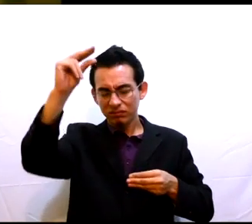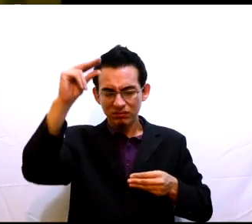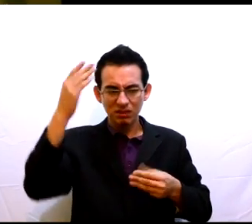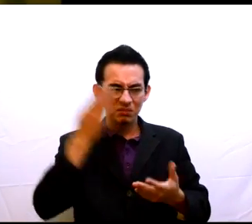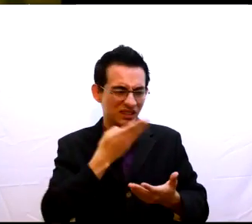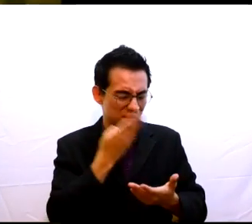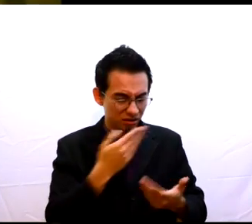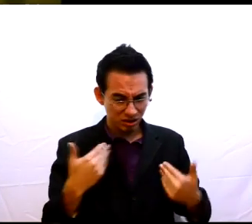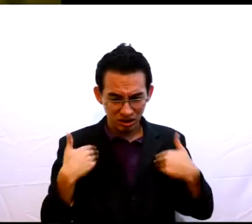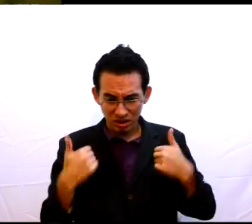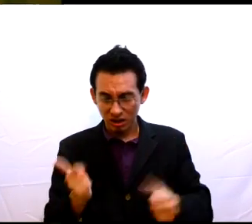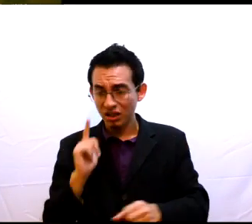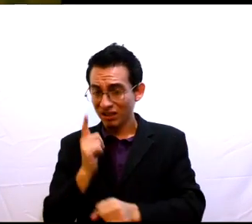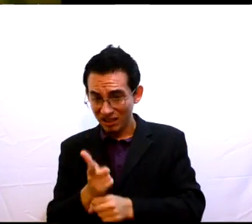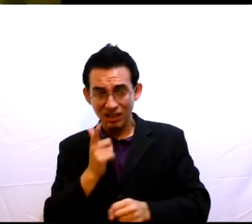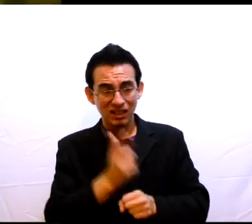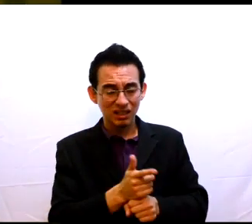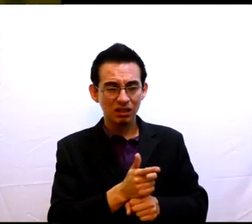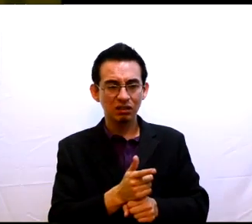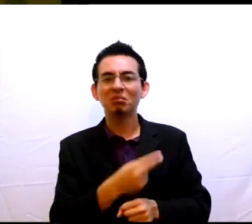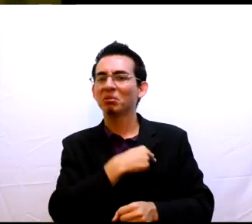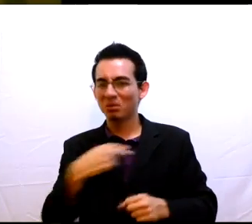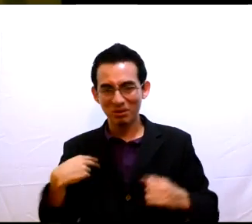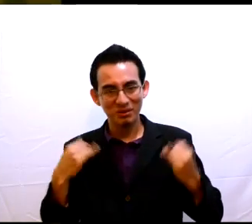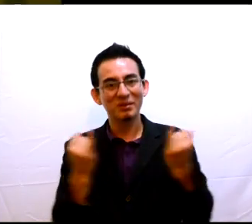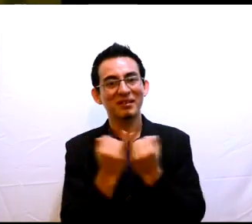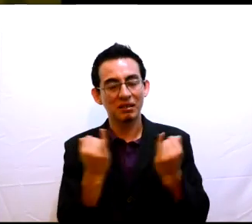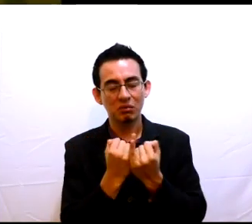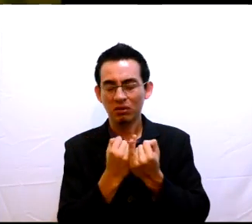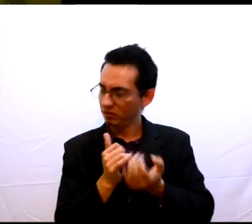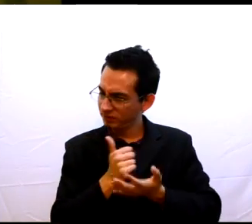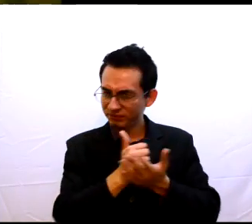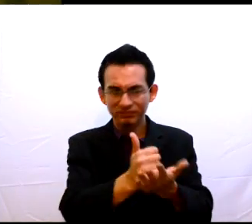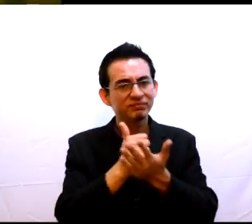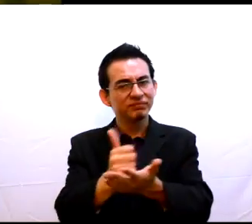revelación podemos compartir las riquezas espirituales